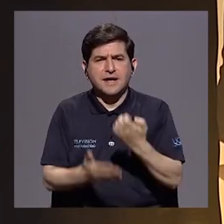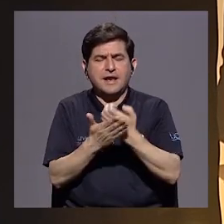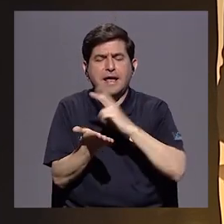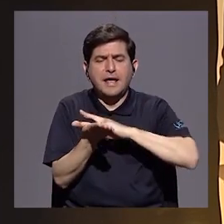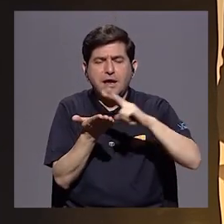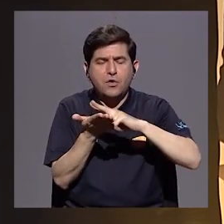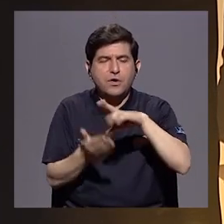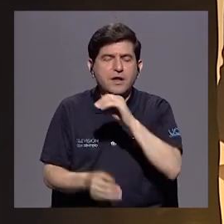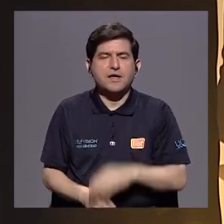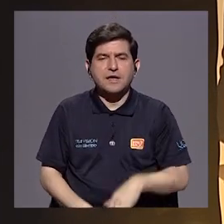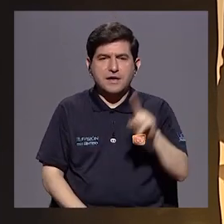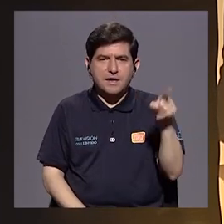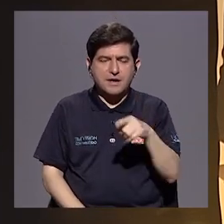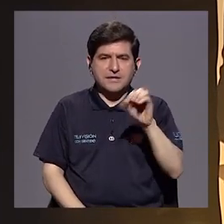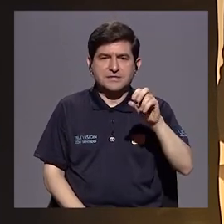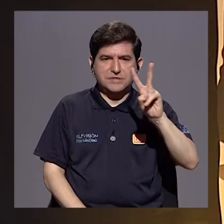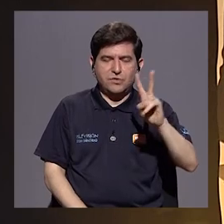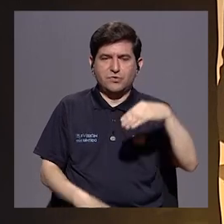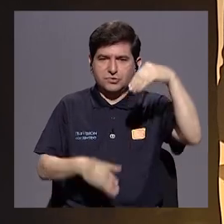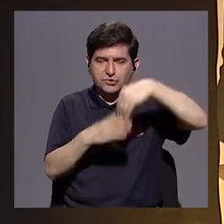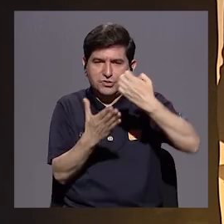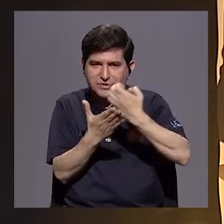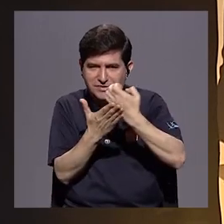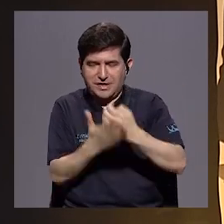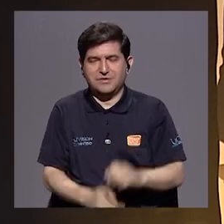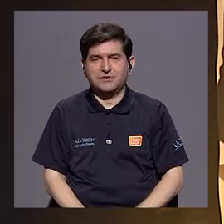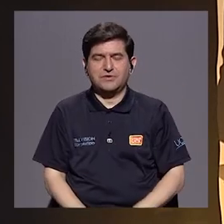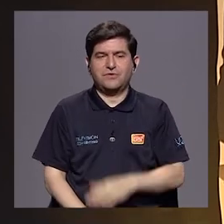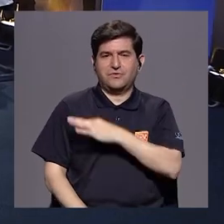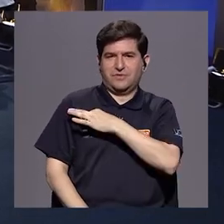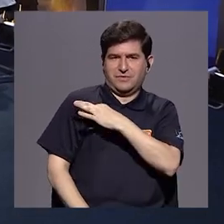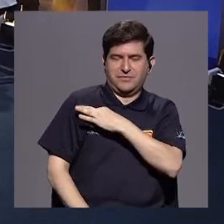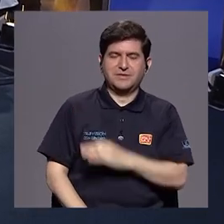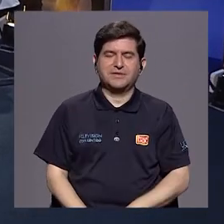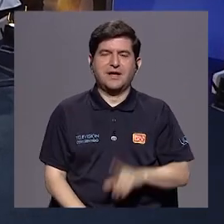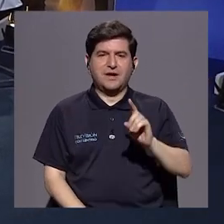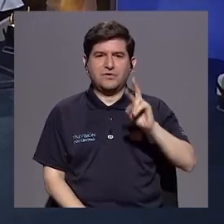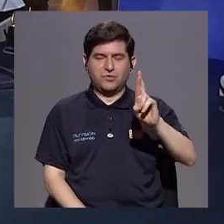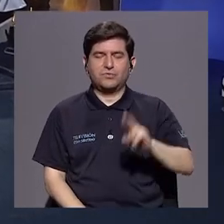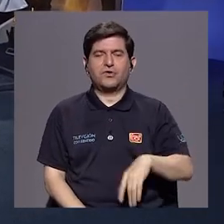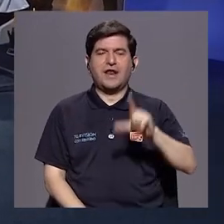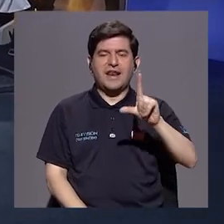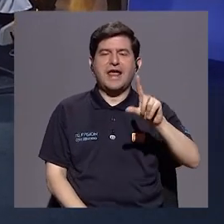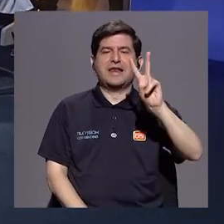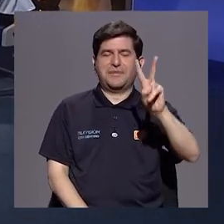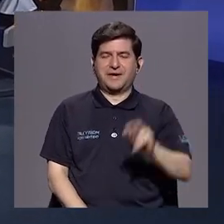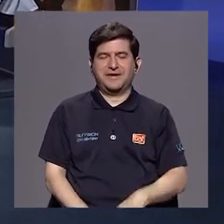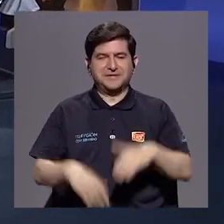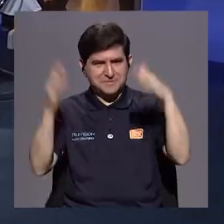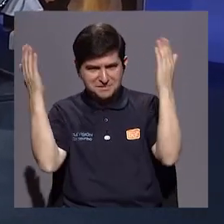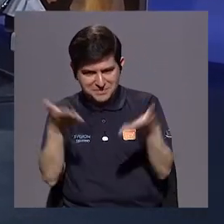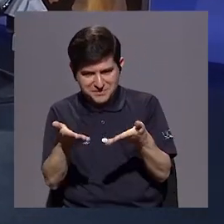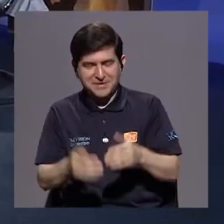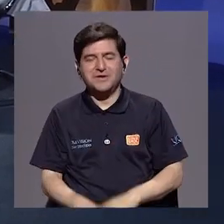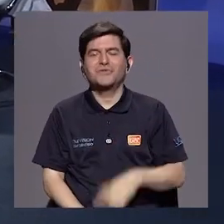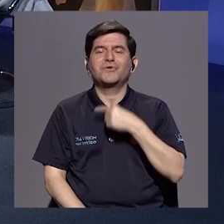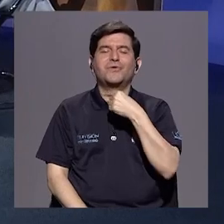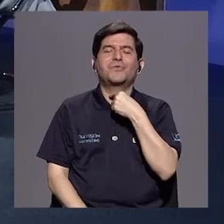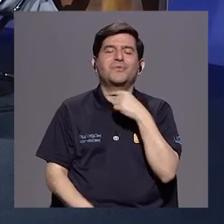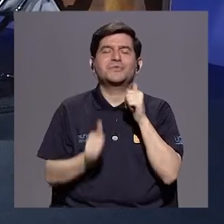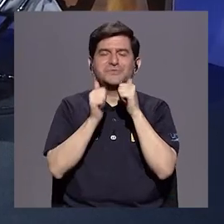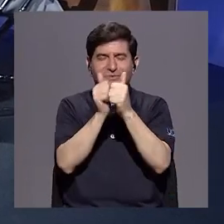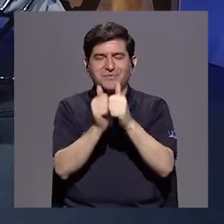verde y descarbonización de la economía y para ello hemos invitado al doctor léiner vargas bienvenido online o gustaba